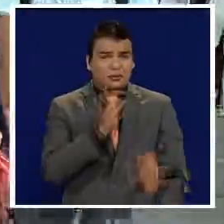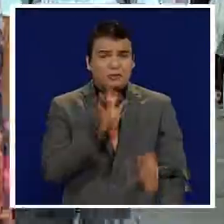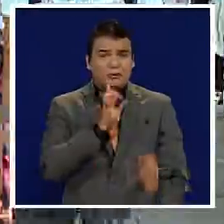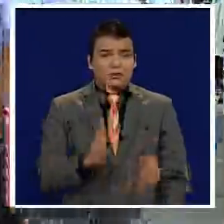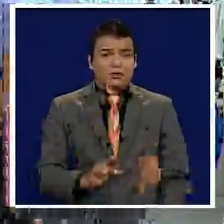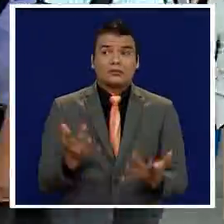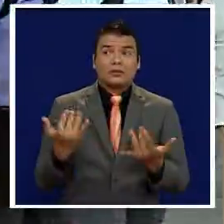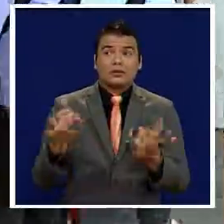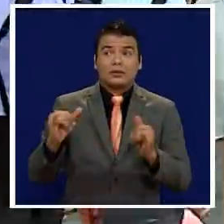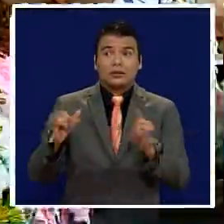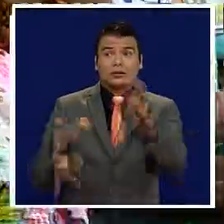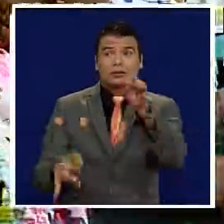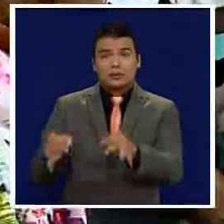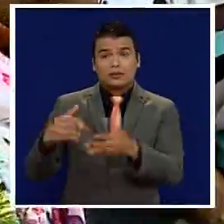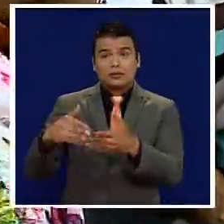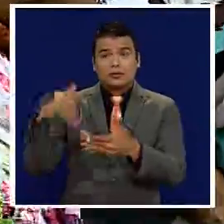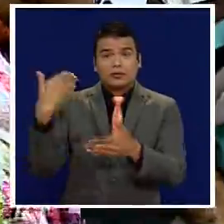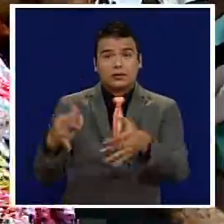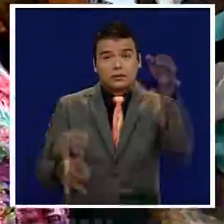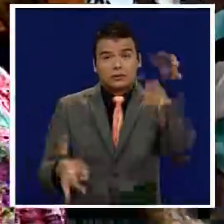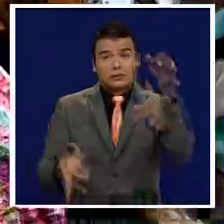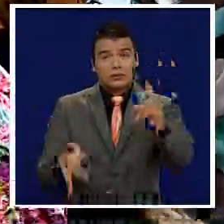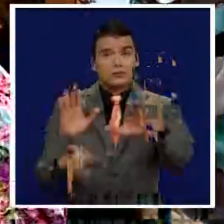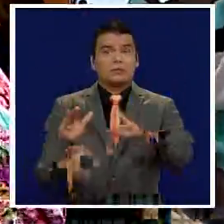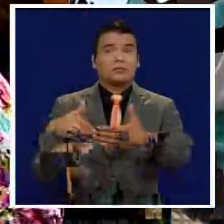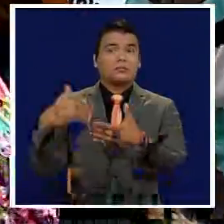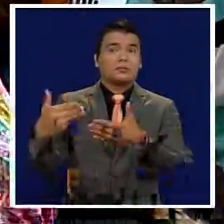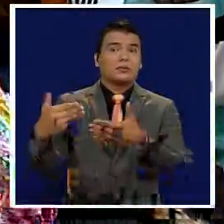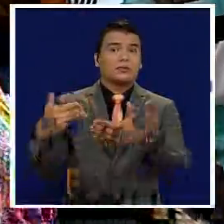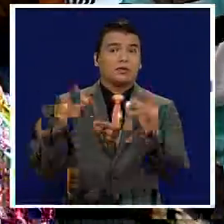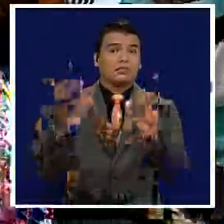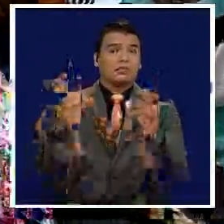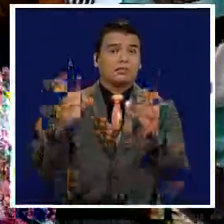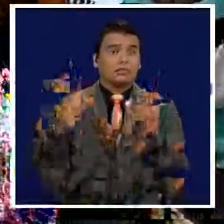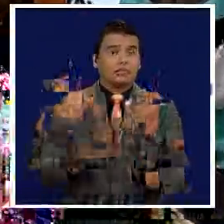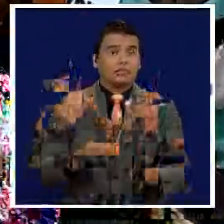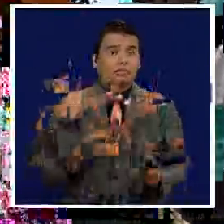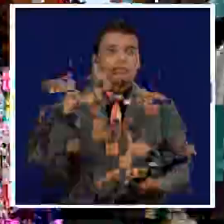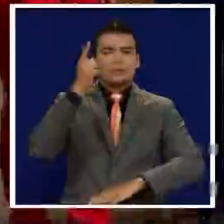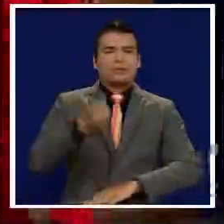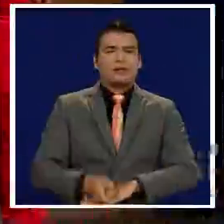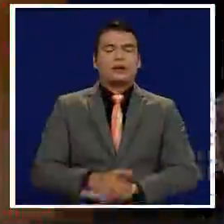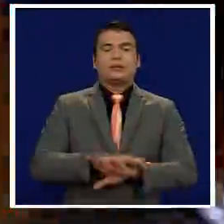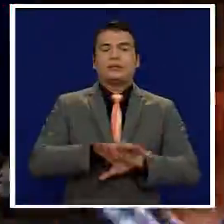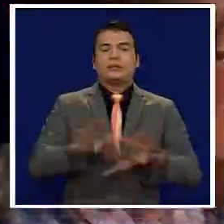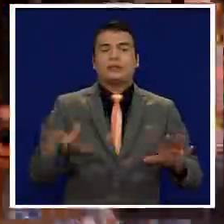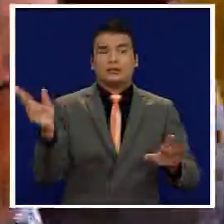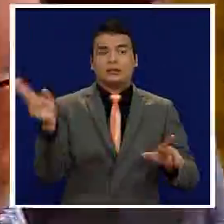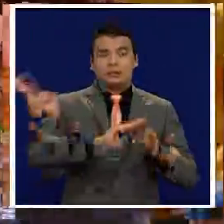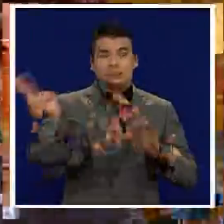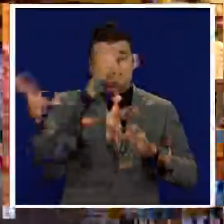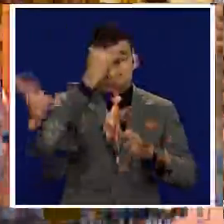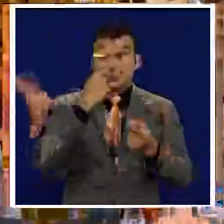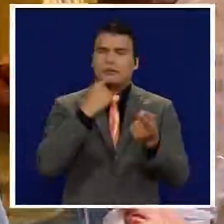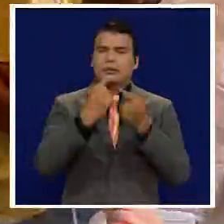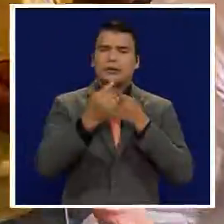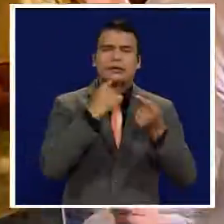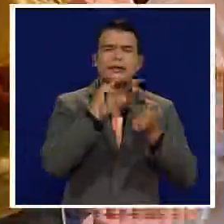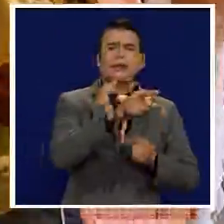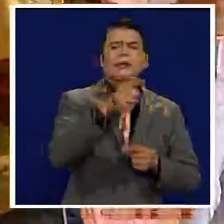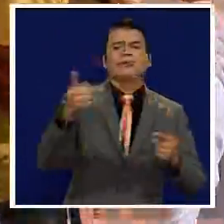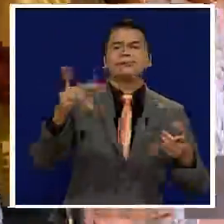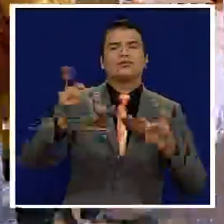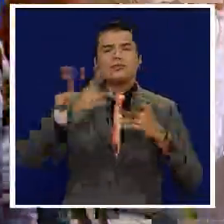la agenda del juzgado, la fecha para las próximas audiencias y así una decisión en primera instancia, aunque Metrocali estará en conversación con la comunidad para